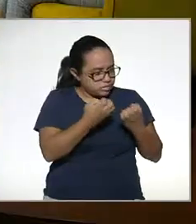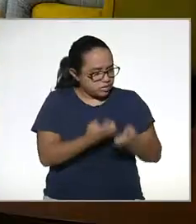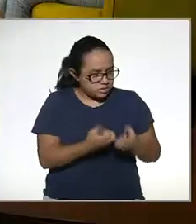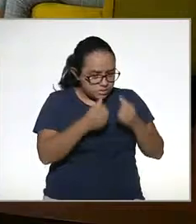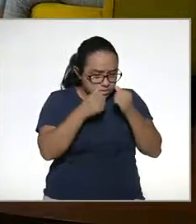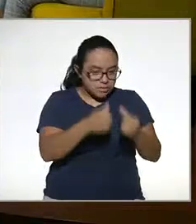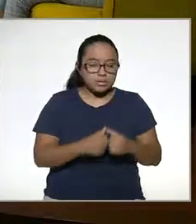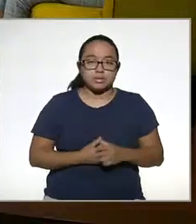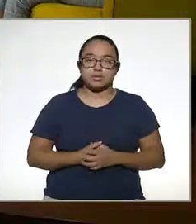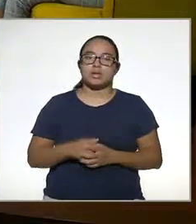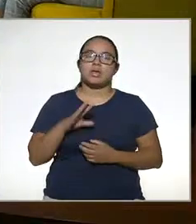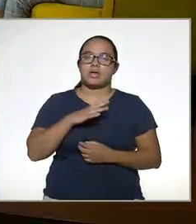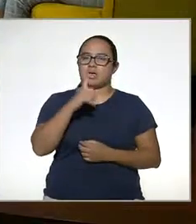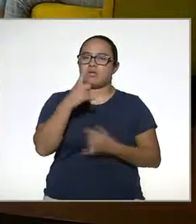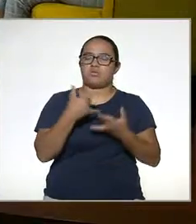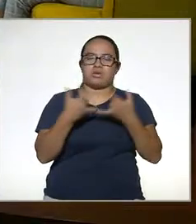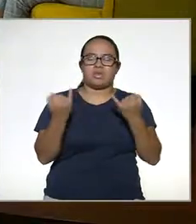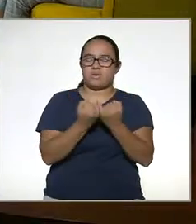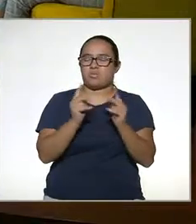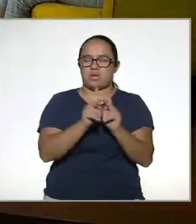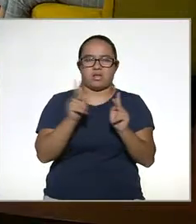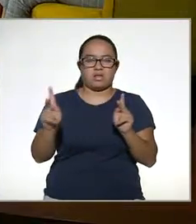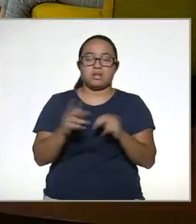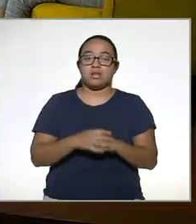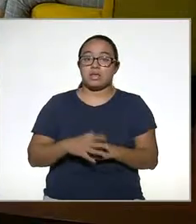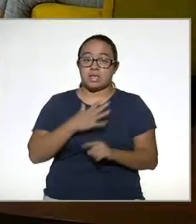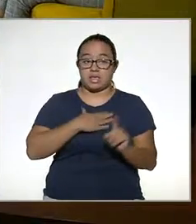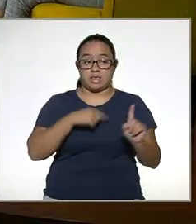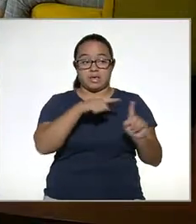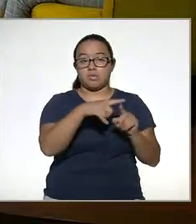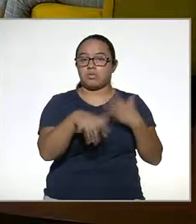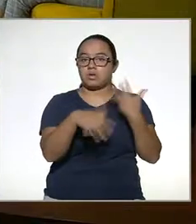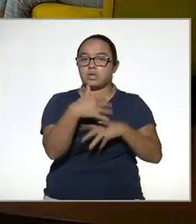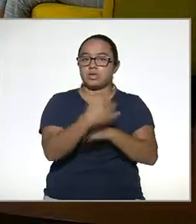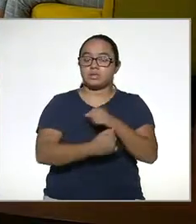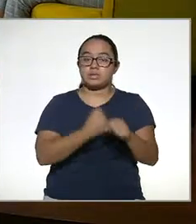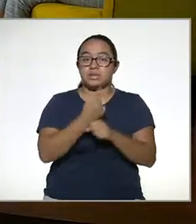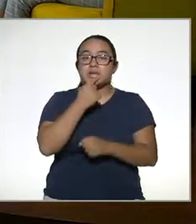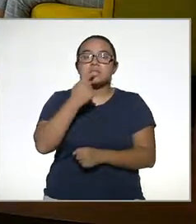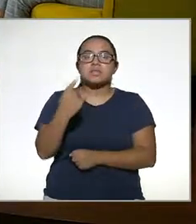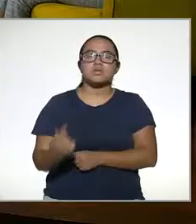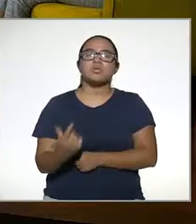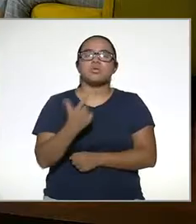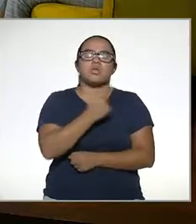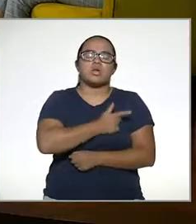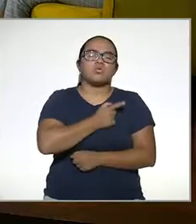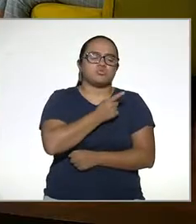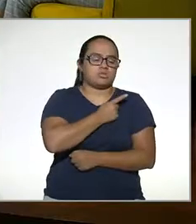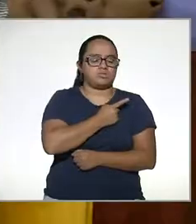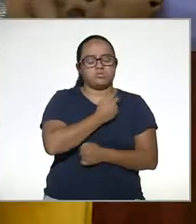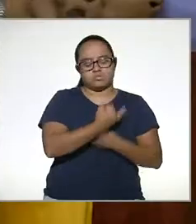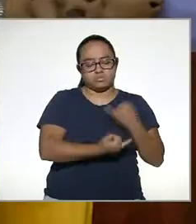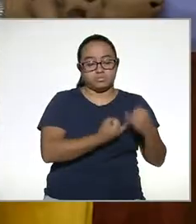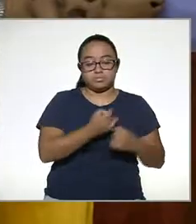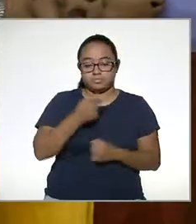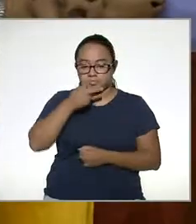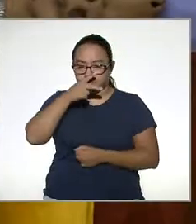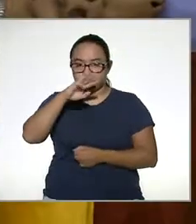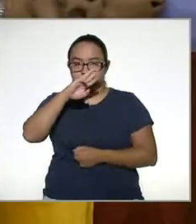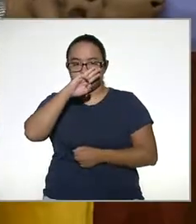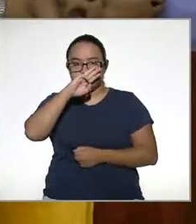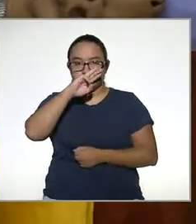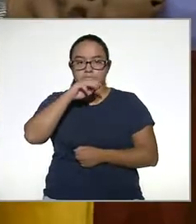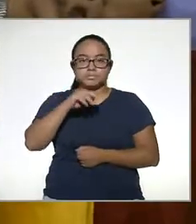nos llega el testimonio, uno muy similar, una mamá nos dice, mi hijo tiene 15 años y desde niño ha preferido jugar solo. Con nosotros sus papás desde